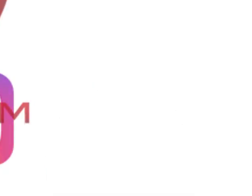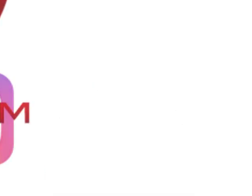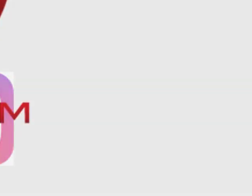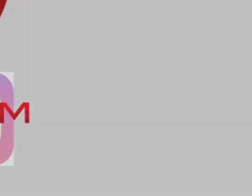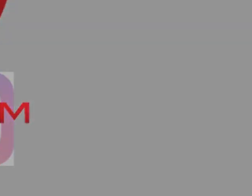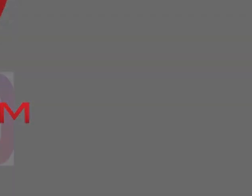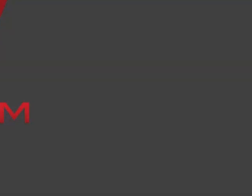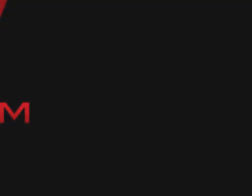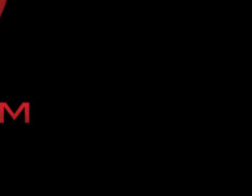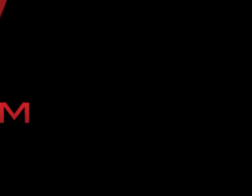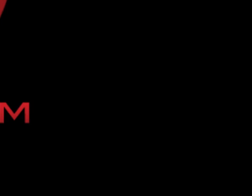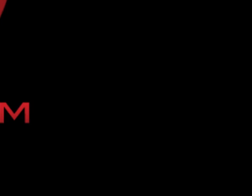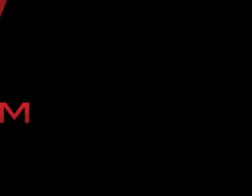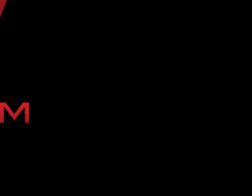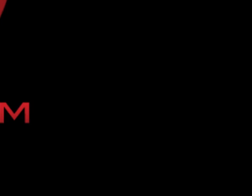¡Gracias!